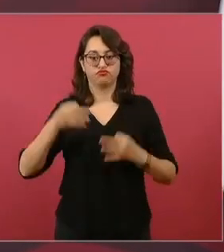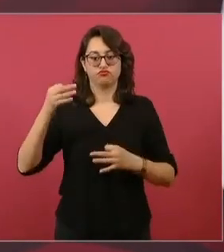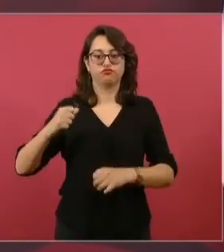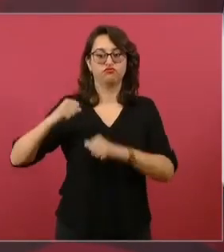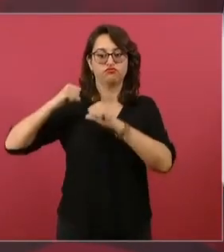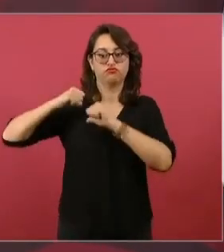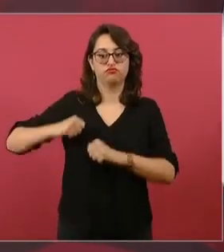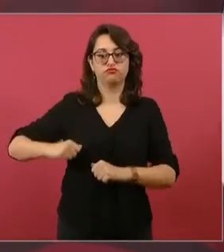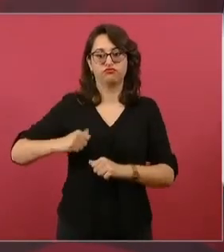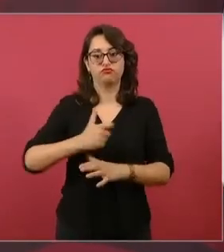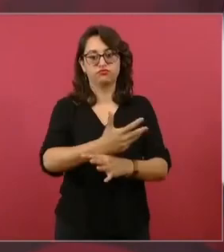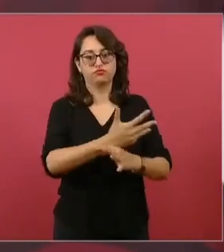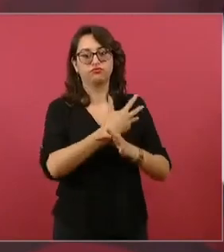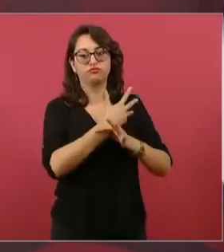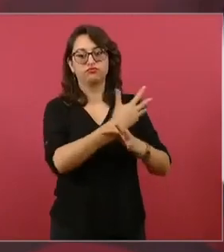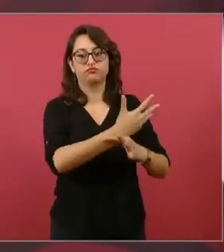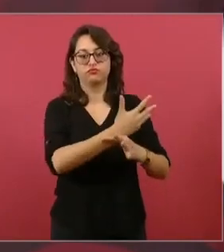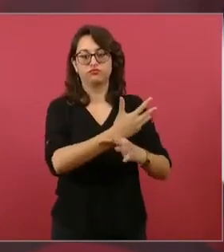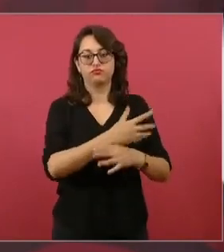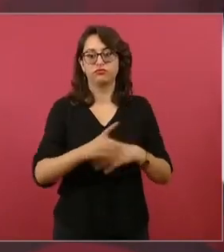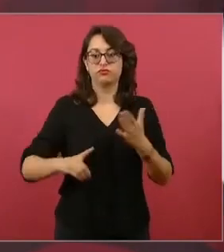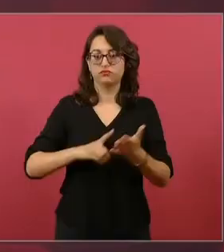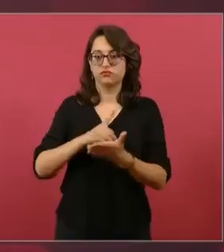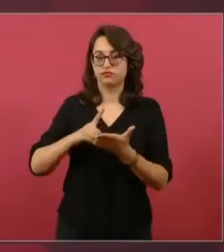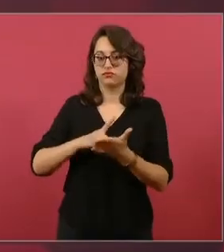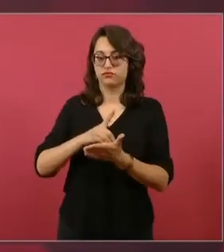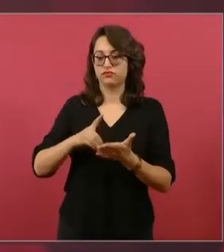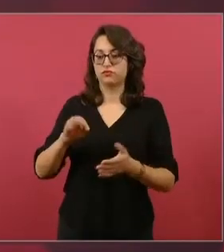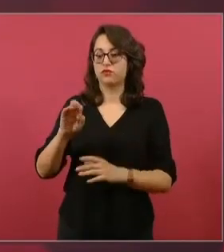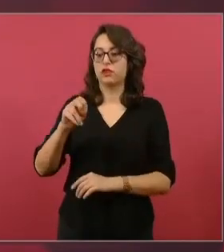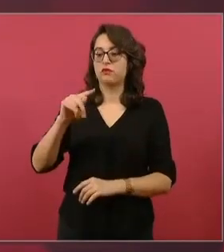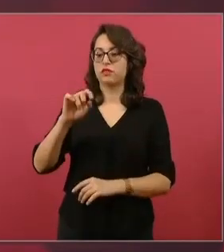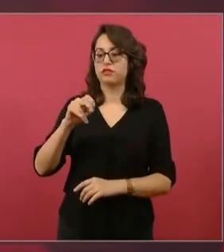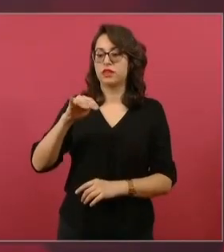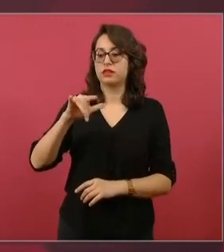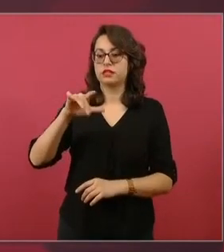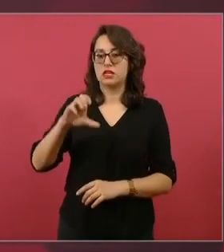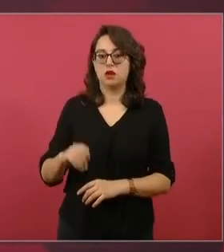decomiso de fentanilo o de precursores de fentanilo,